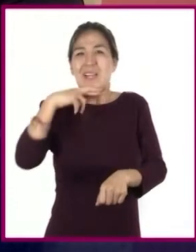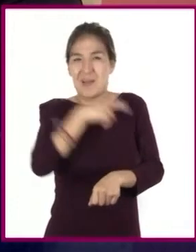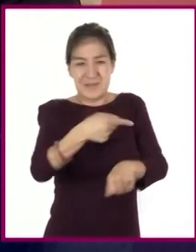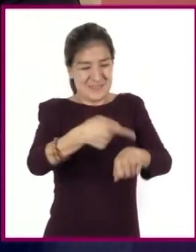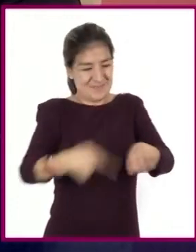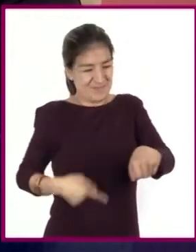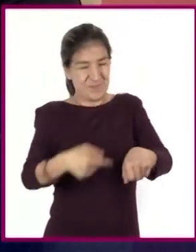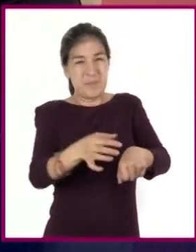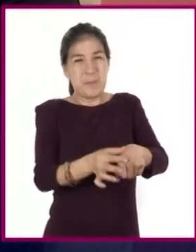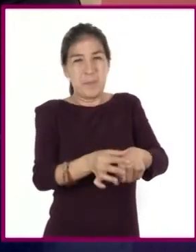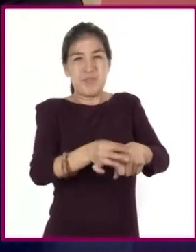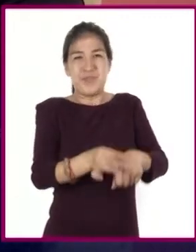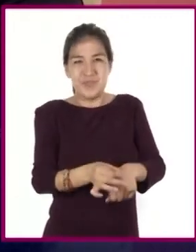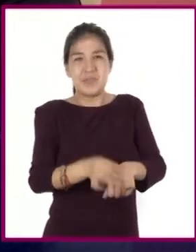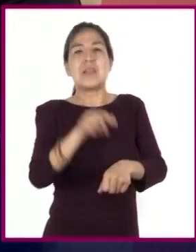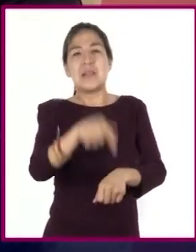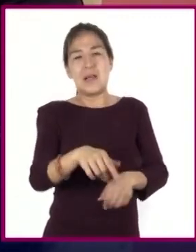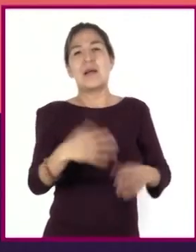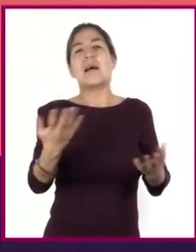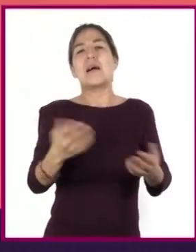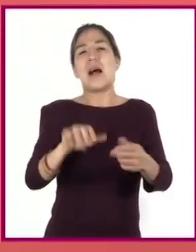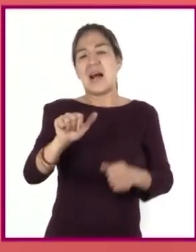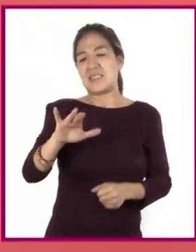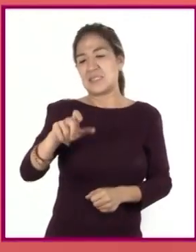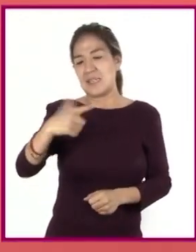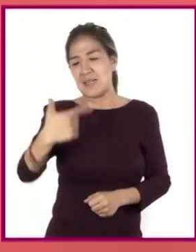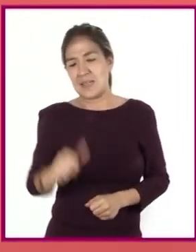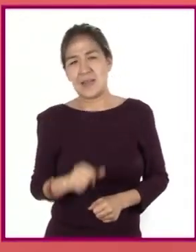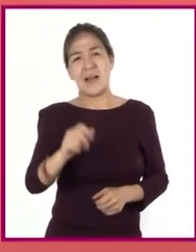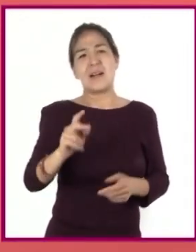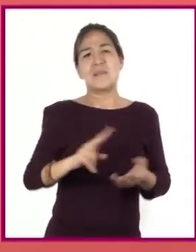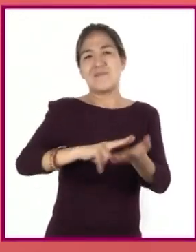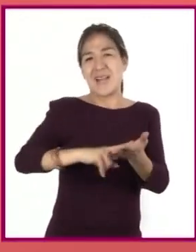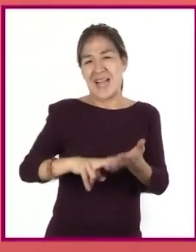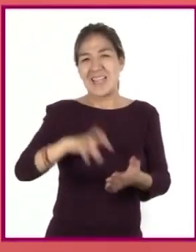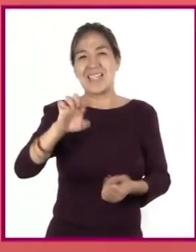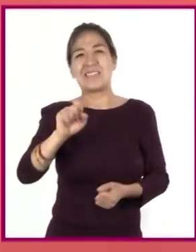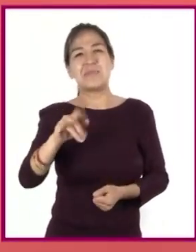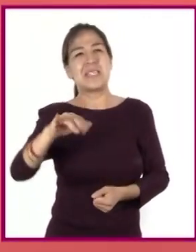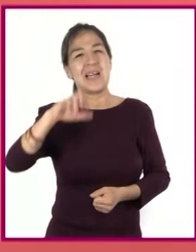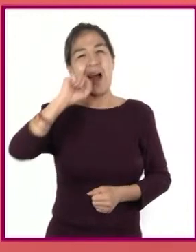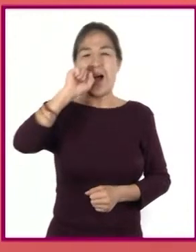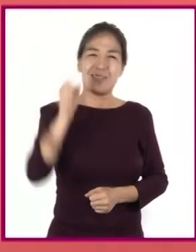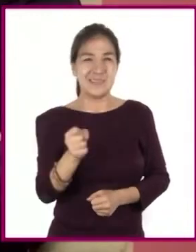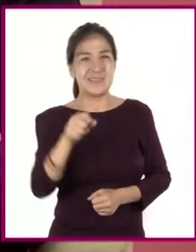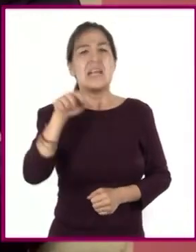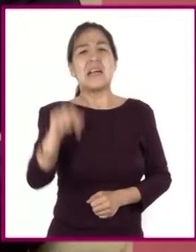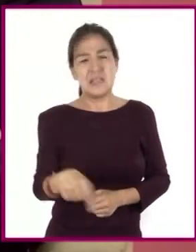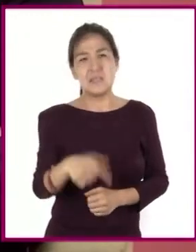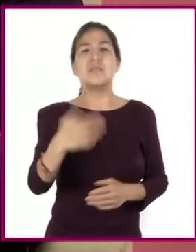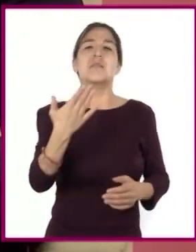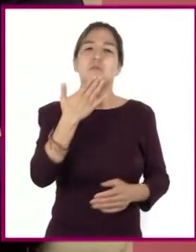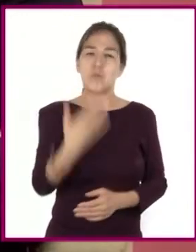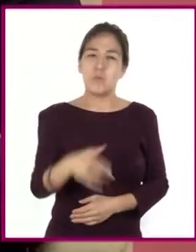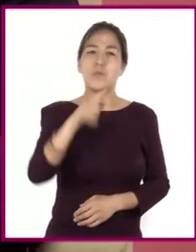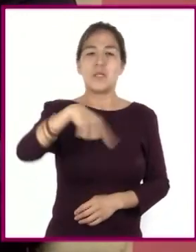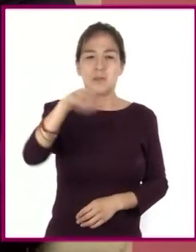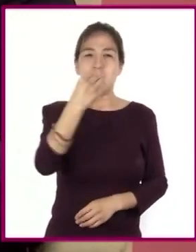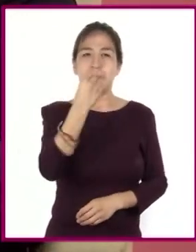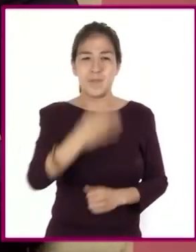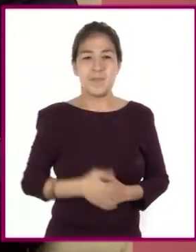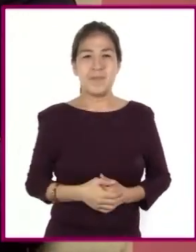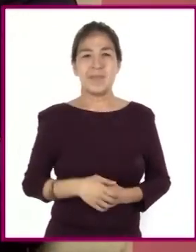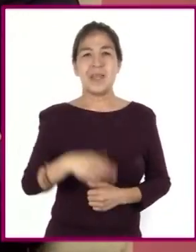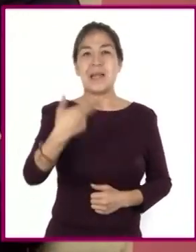en las hojas verdes, ¿no? En las selgas, espinacas, este tipo de alimentos. Entonces, siempre hay que también consumir. La deficiencia